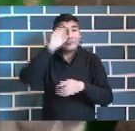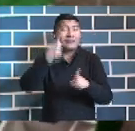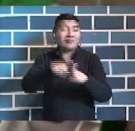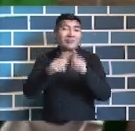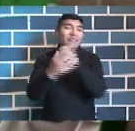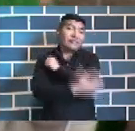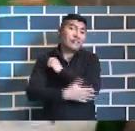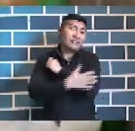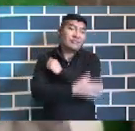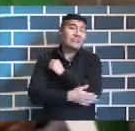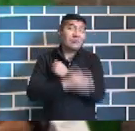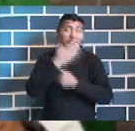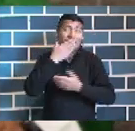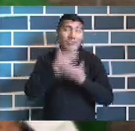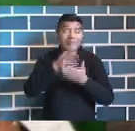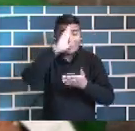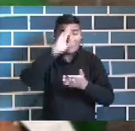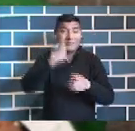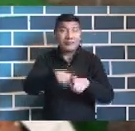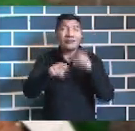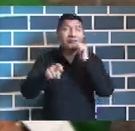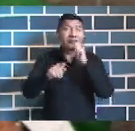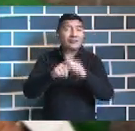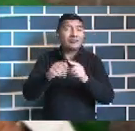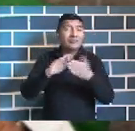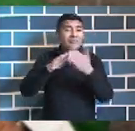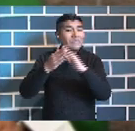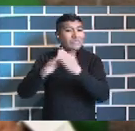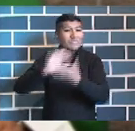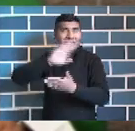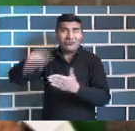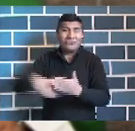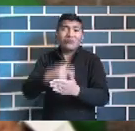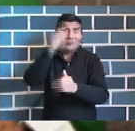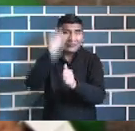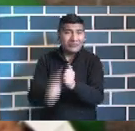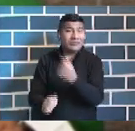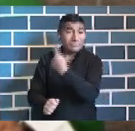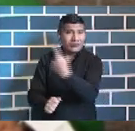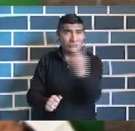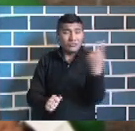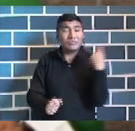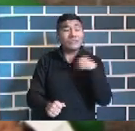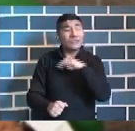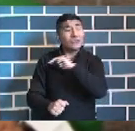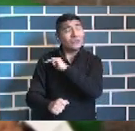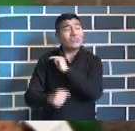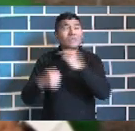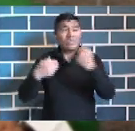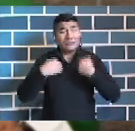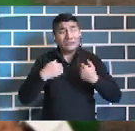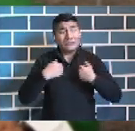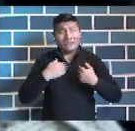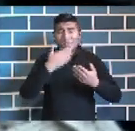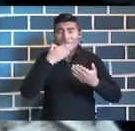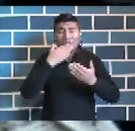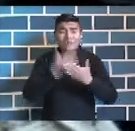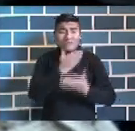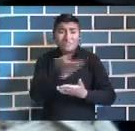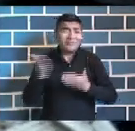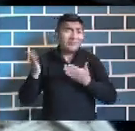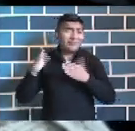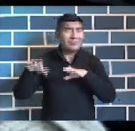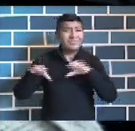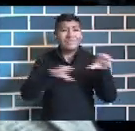para el bien de los hermanos de la ciudad, para el bien de todos y cada uno de nosotros que hemos tenido la dicha de